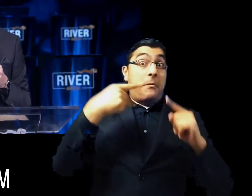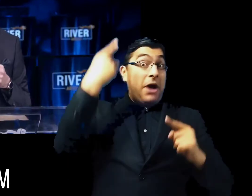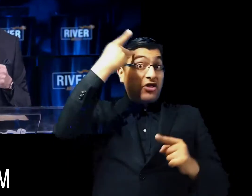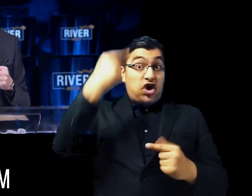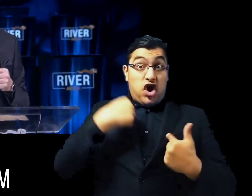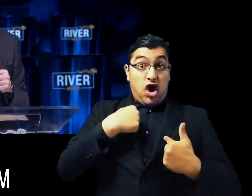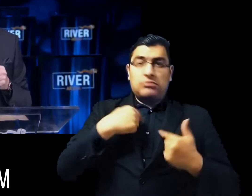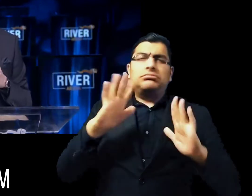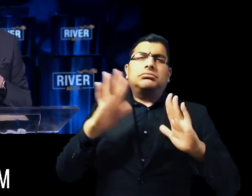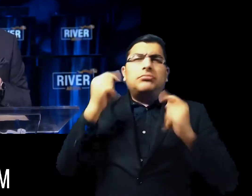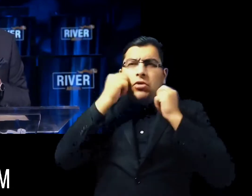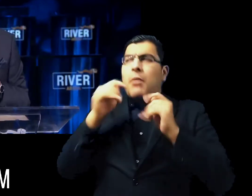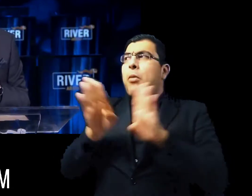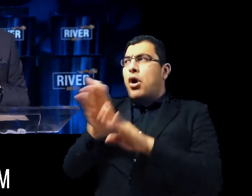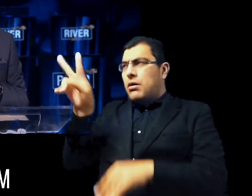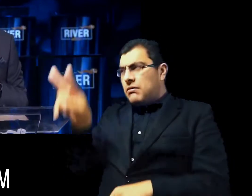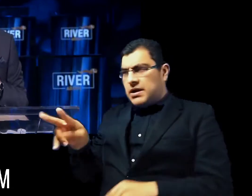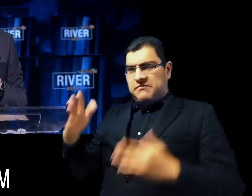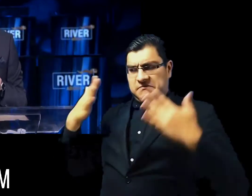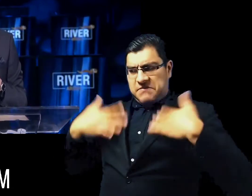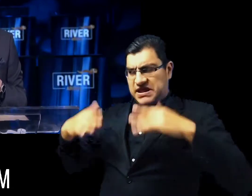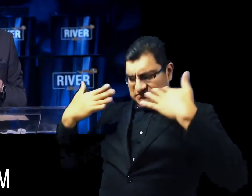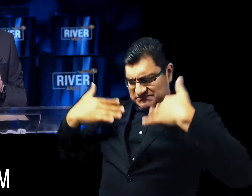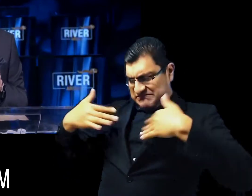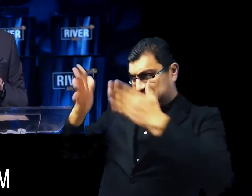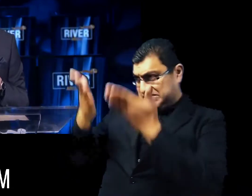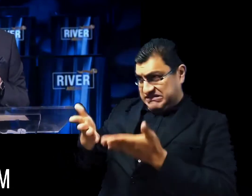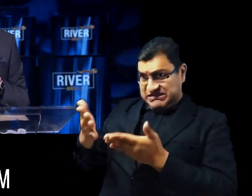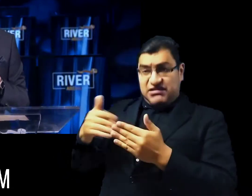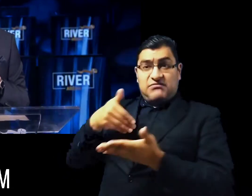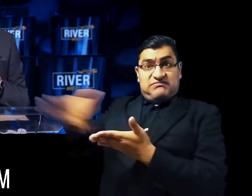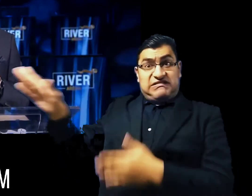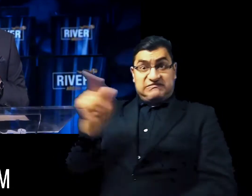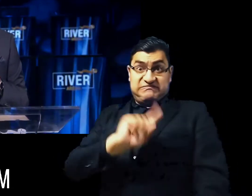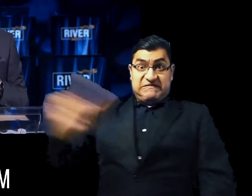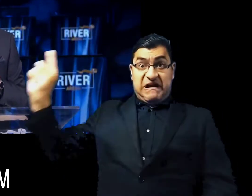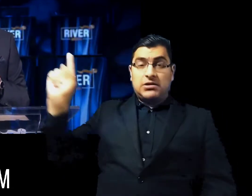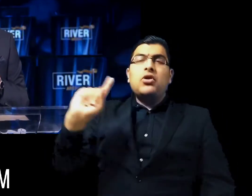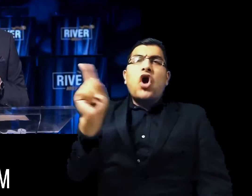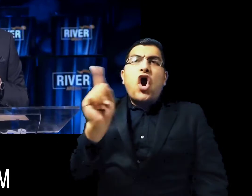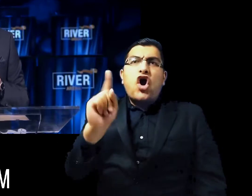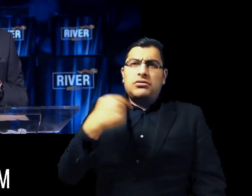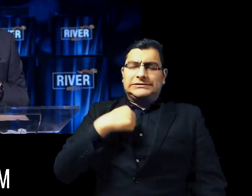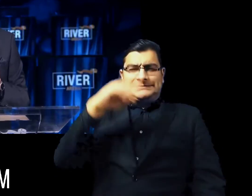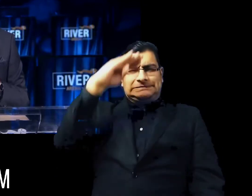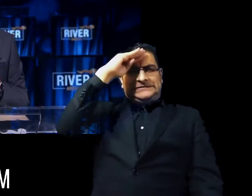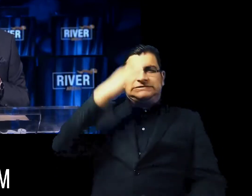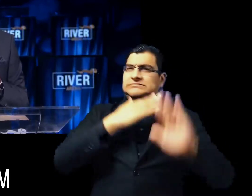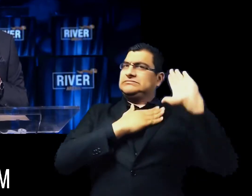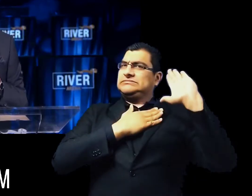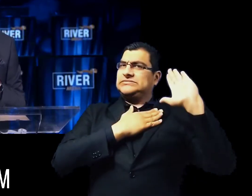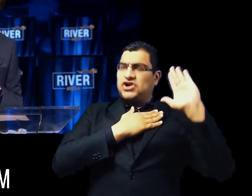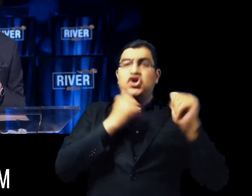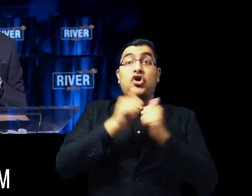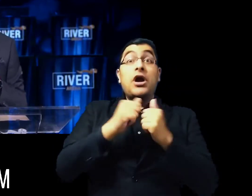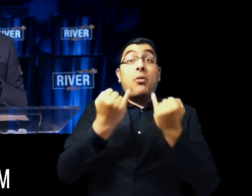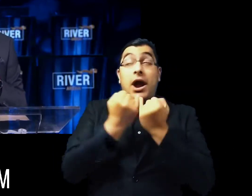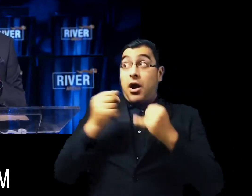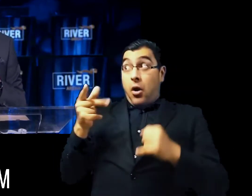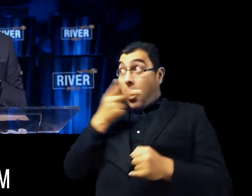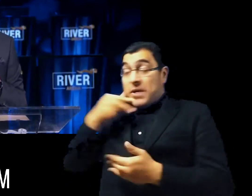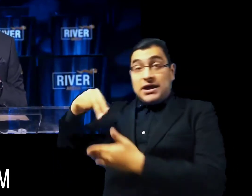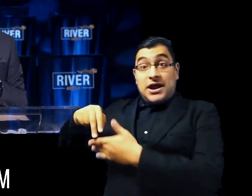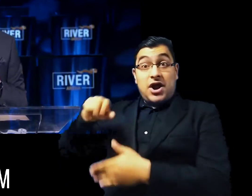o por su vestimenta. Pero fundamentalmente le prometí a Dios no convertirme en alguien como